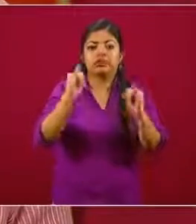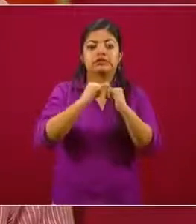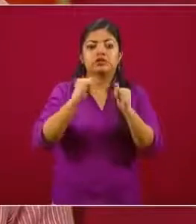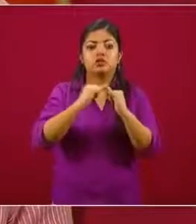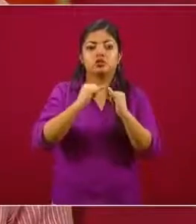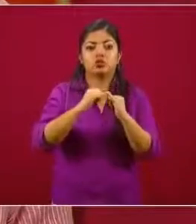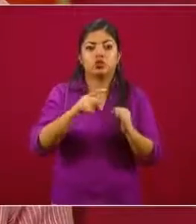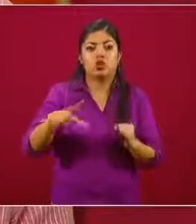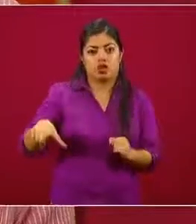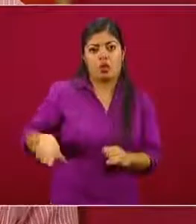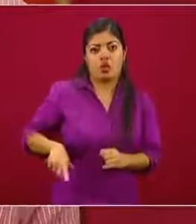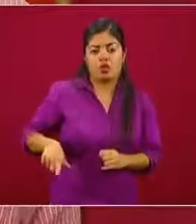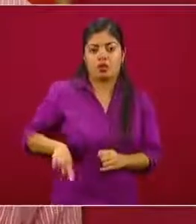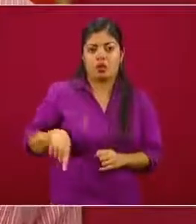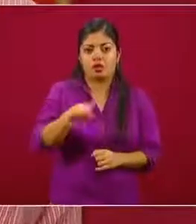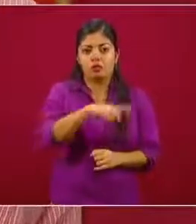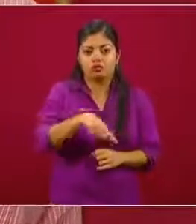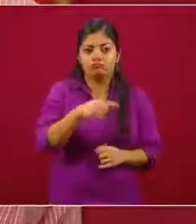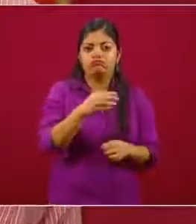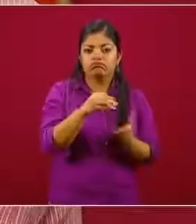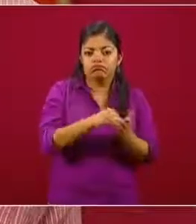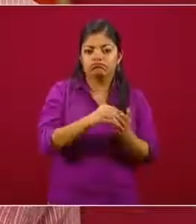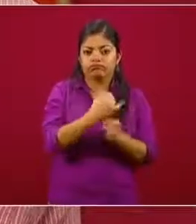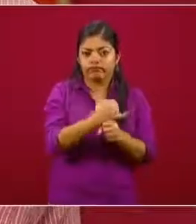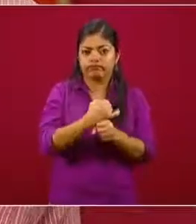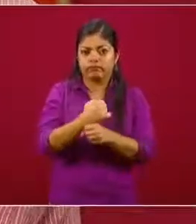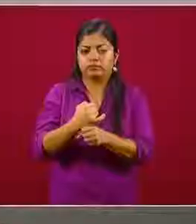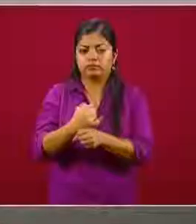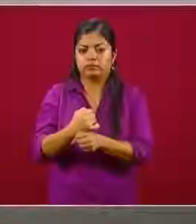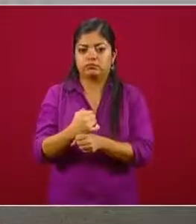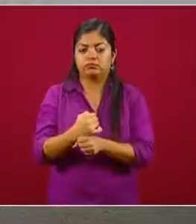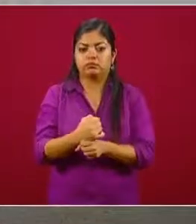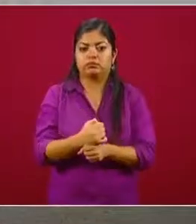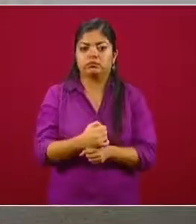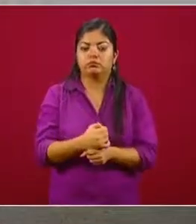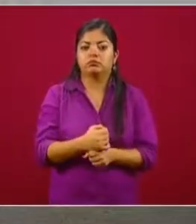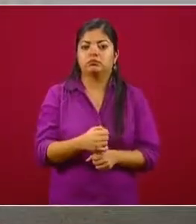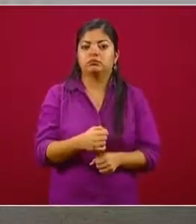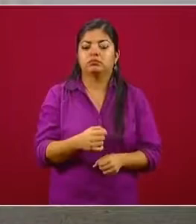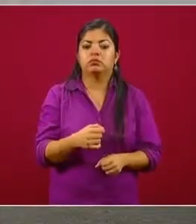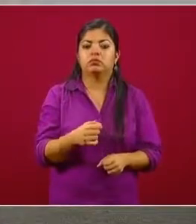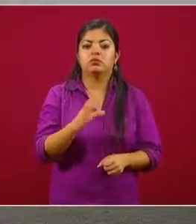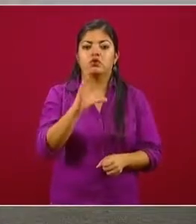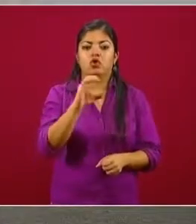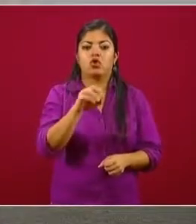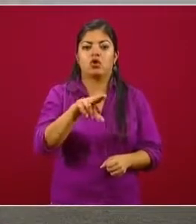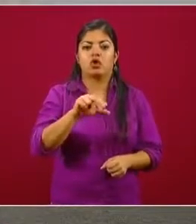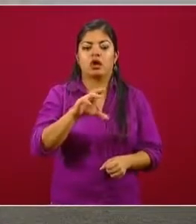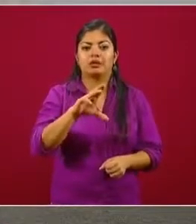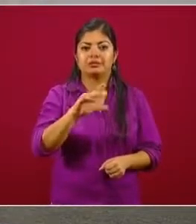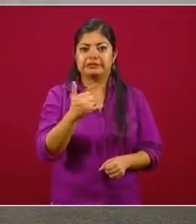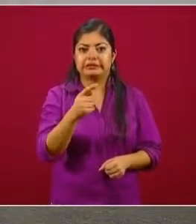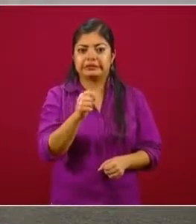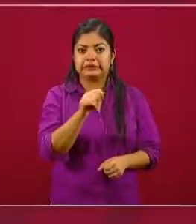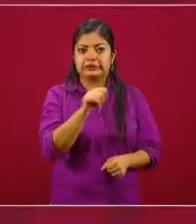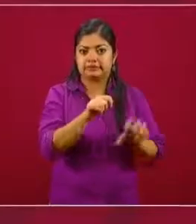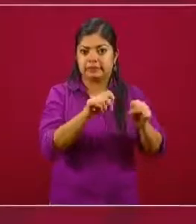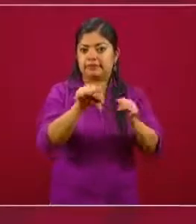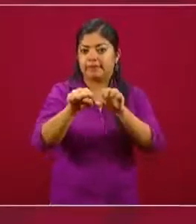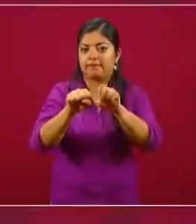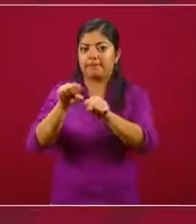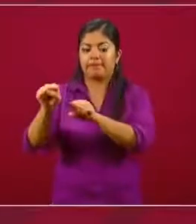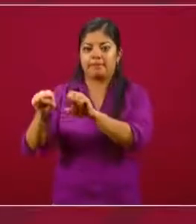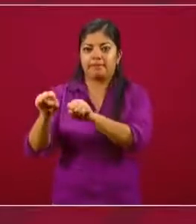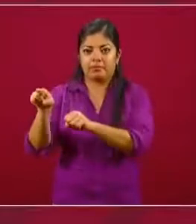públicas, en particular los que ha estado identificando CONACYT son producto